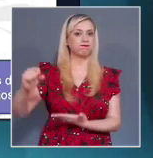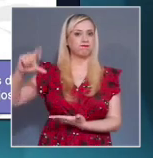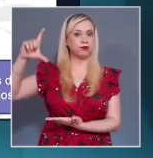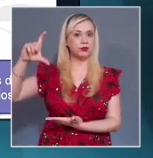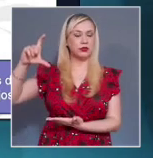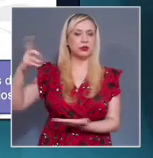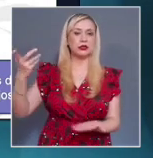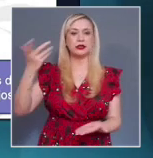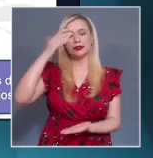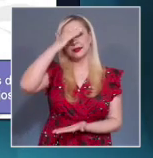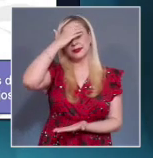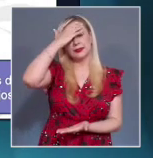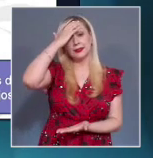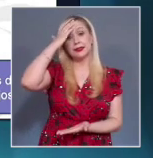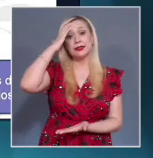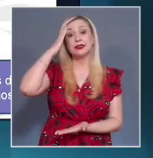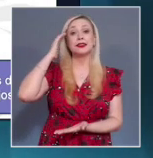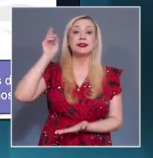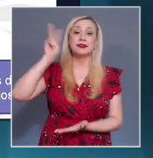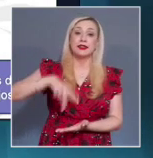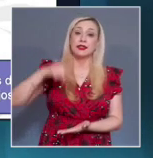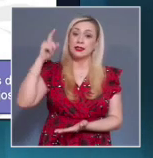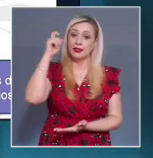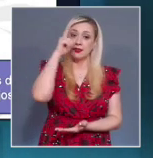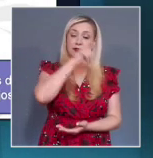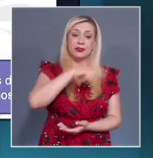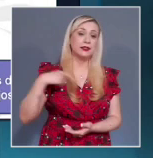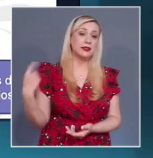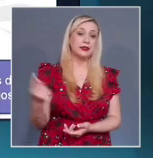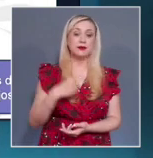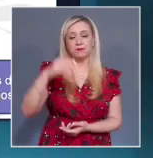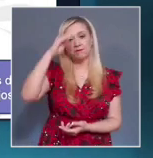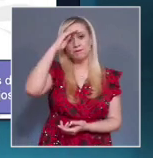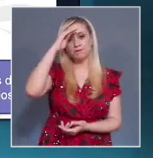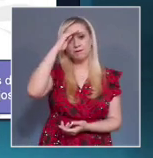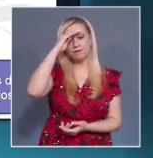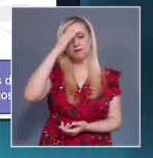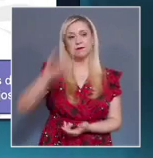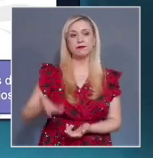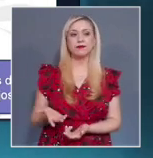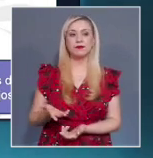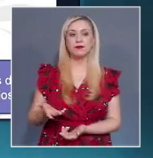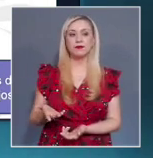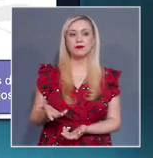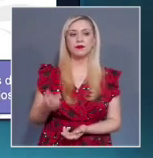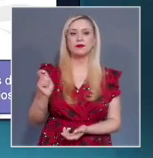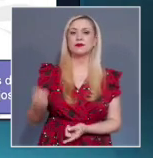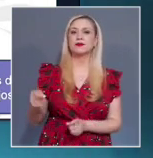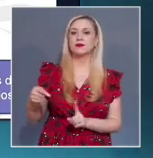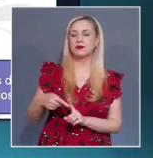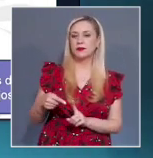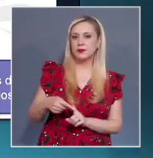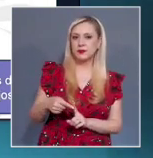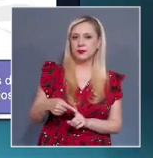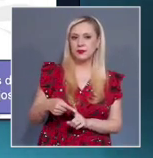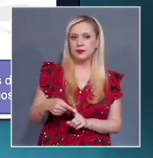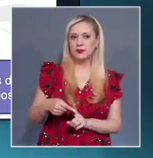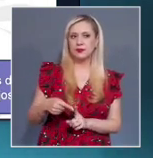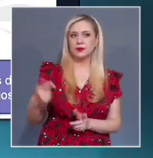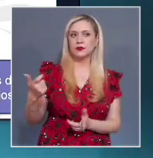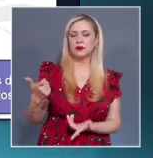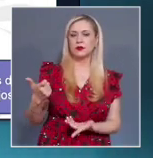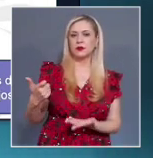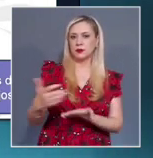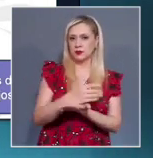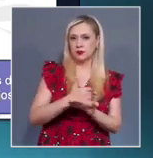verdad es que más bien nosotros pensamos que los lemas esos son más bien si lo que realmente están haciendo es totalmente precario,